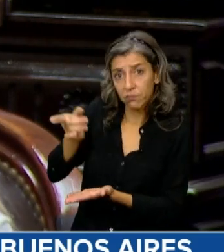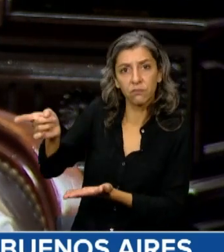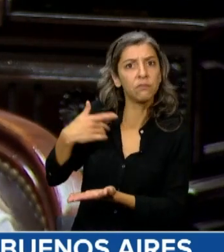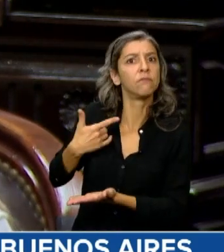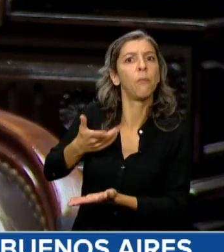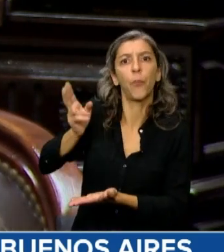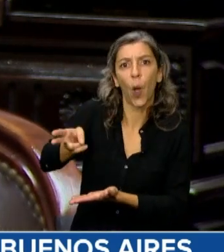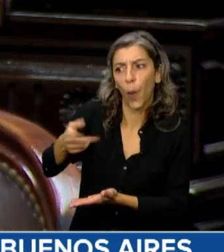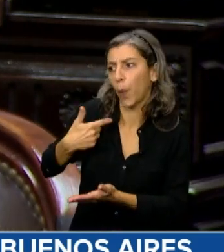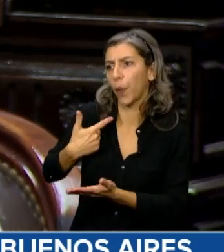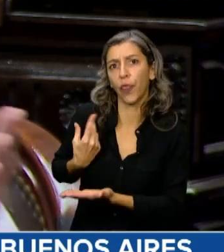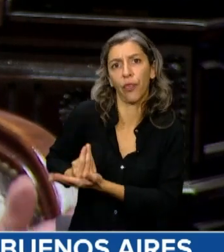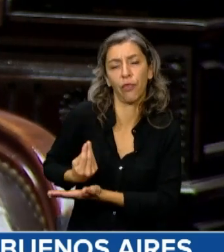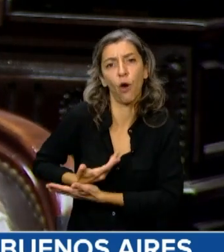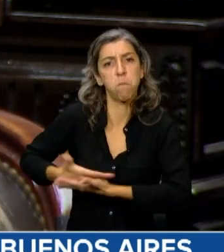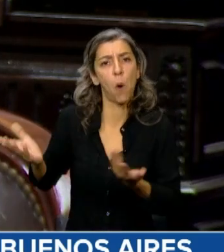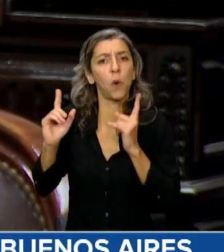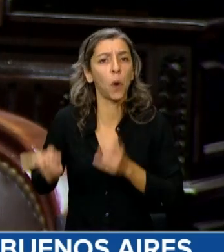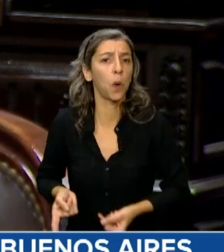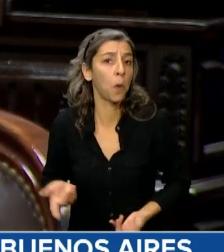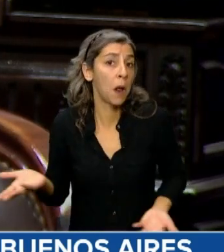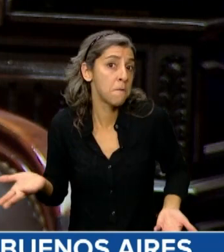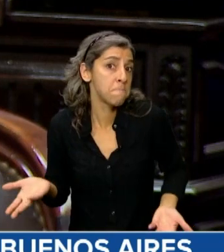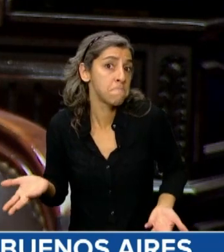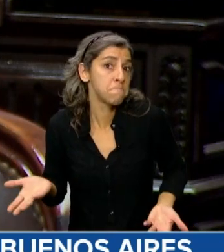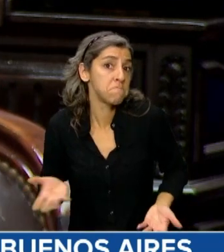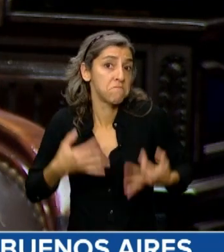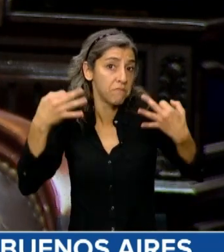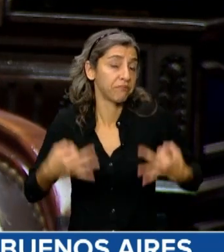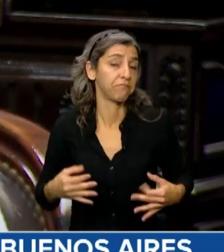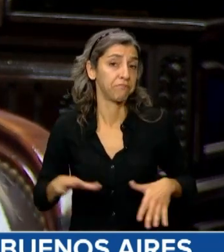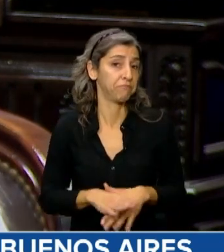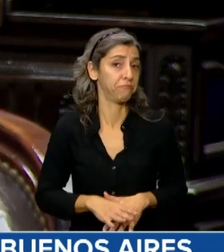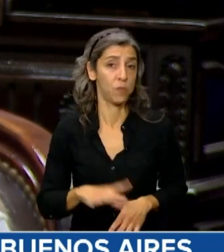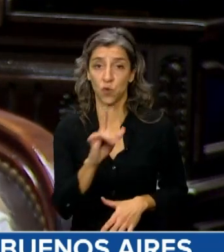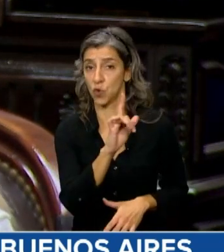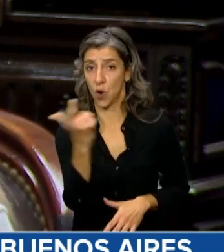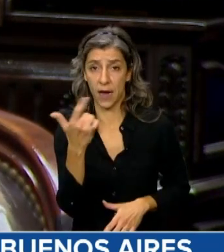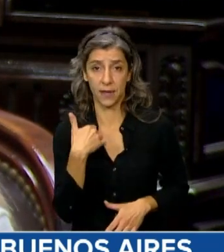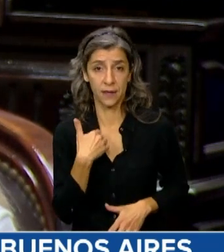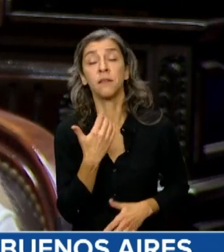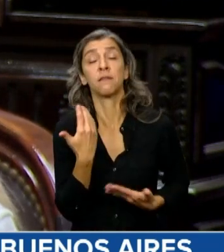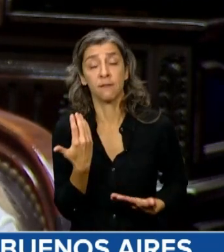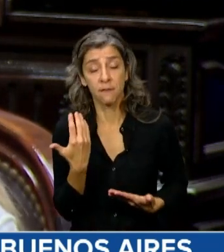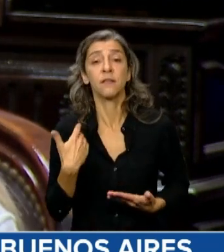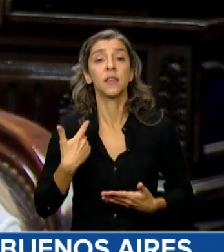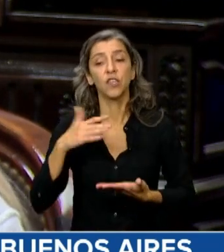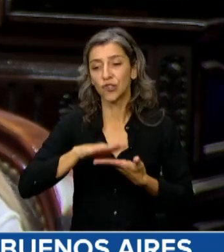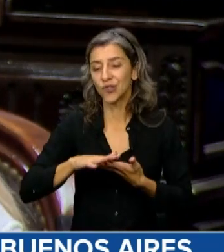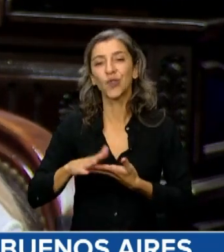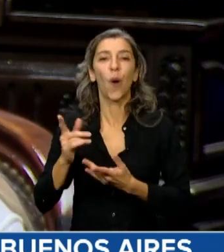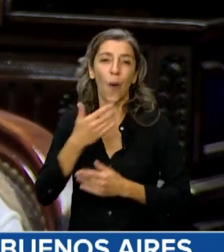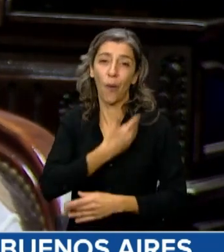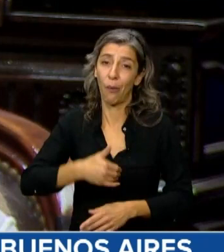inhabilitación para ejercer cargos públicos, sabemos que no tiene firmeza. Y además, las pruebas sobre que la corrupción de